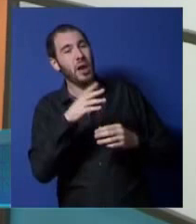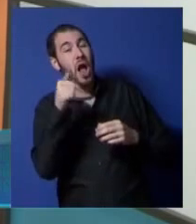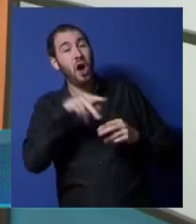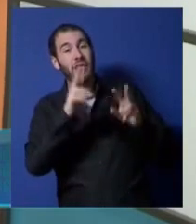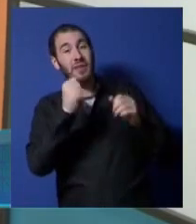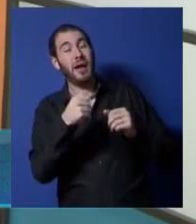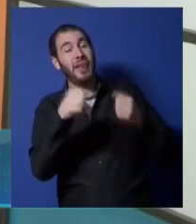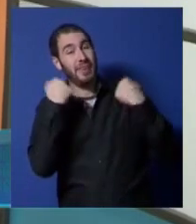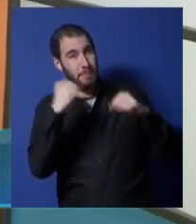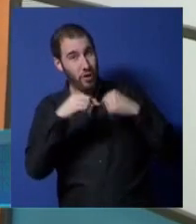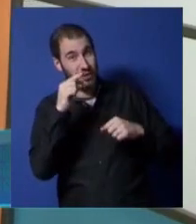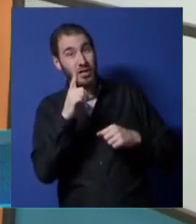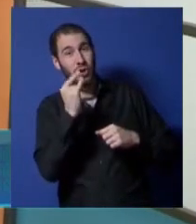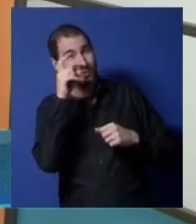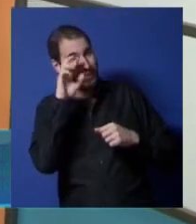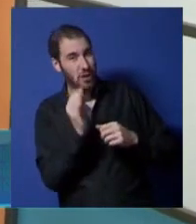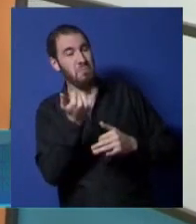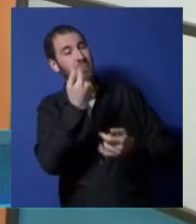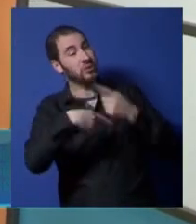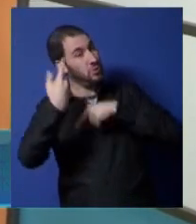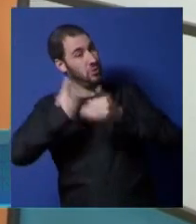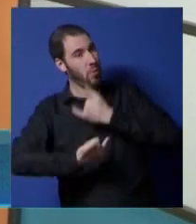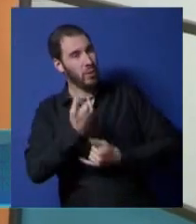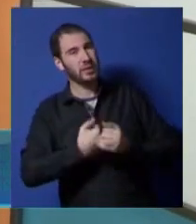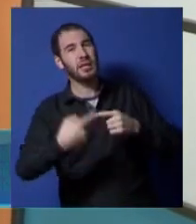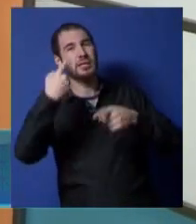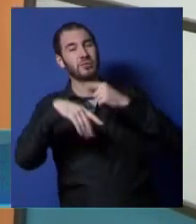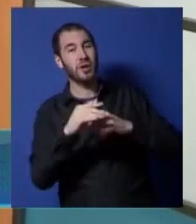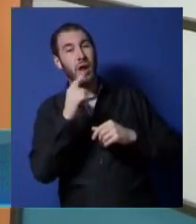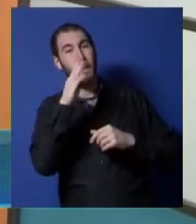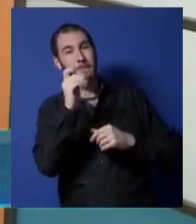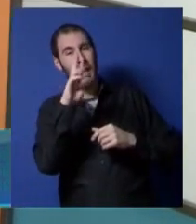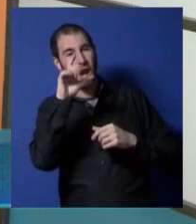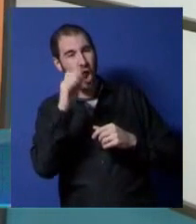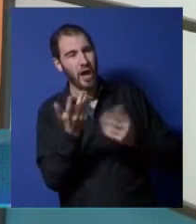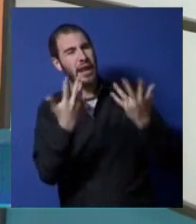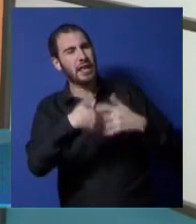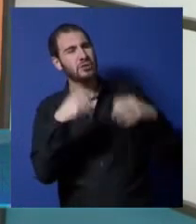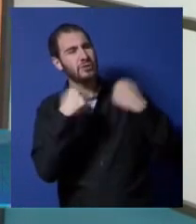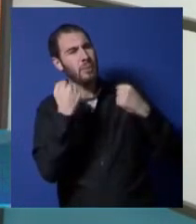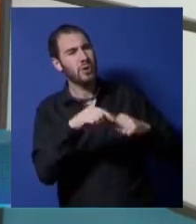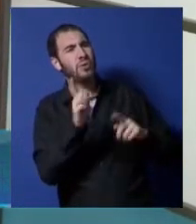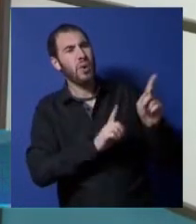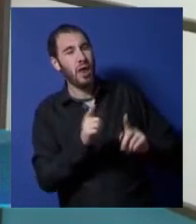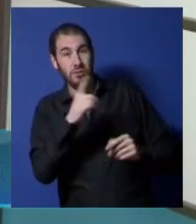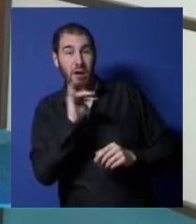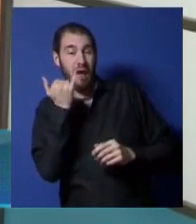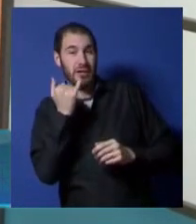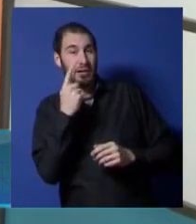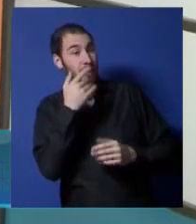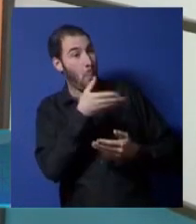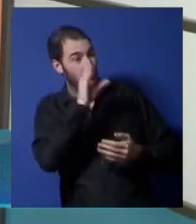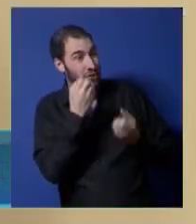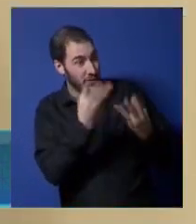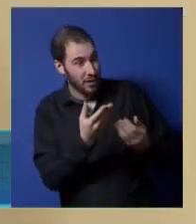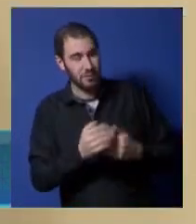de Gastón Lucero de Deportes nos cuenta historias y nos cuenta la historia del Papito Barloa. ¿Qué relación con el deporte va a haber? Bueno, lo vamos a descubrir. Gastón, buenas noches,